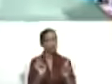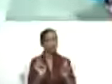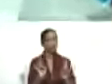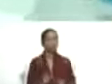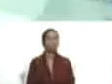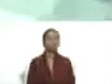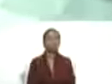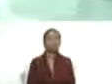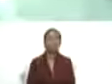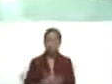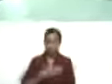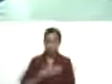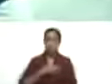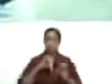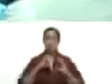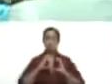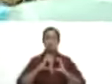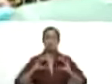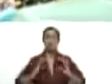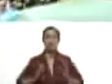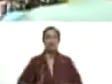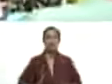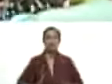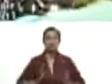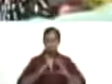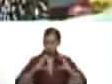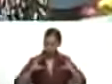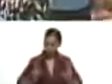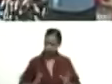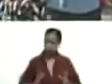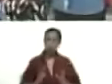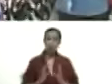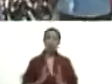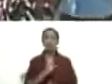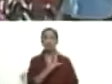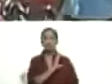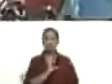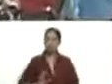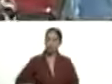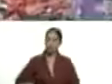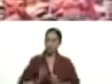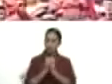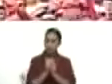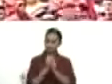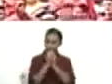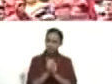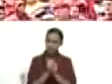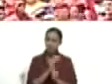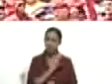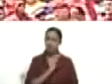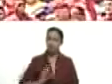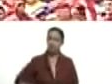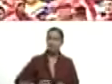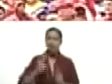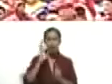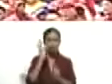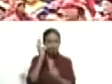Soy cristiano. De oración. De fe. Y de